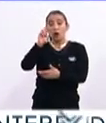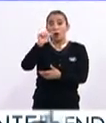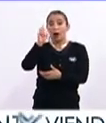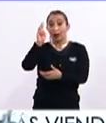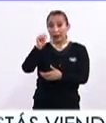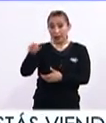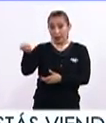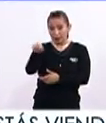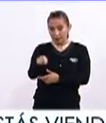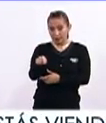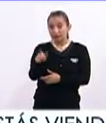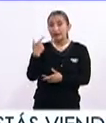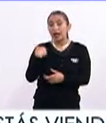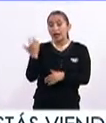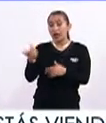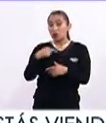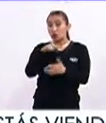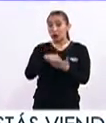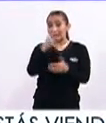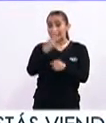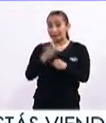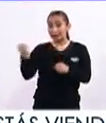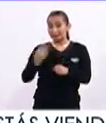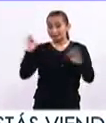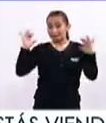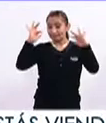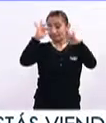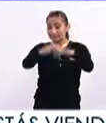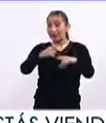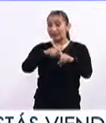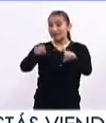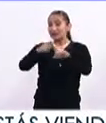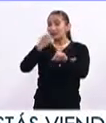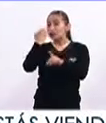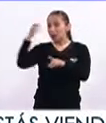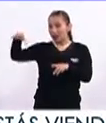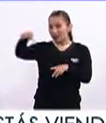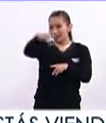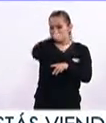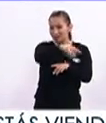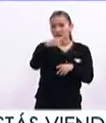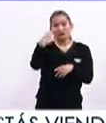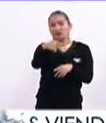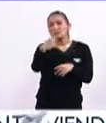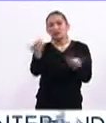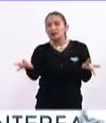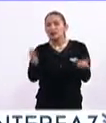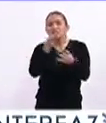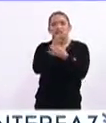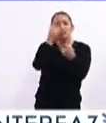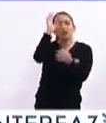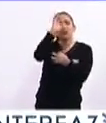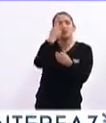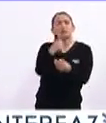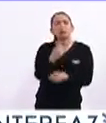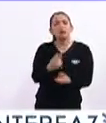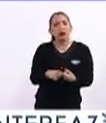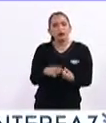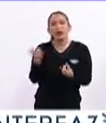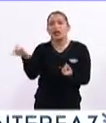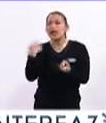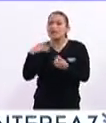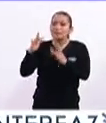Autónoma Metropolitana fue sede del tercer foro de Interunidades. ¿Cuál debe ser el papel de la difusión de la cultura y